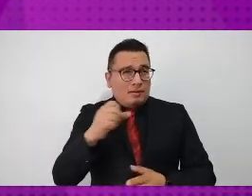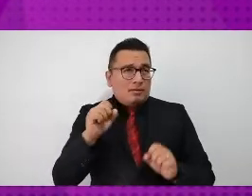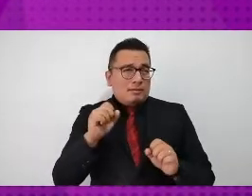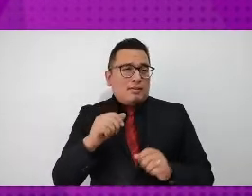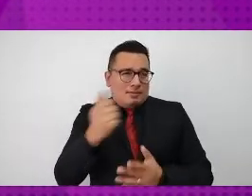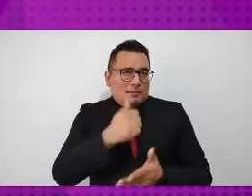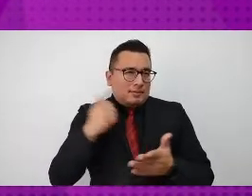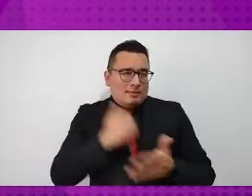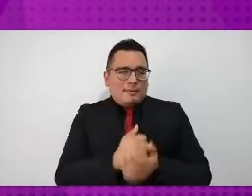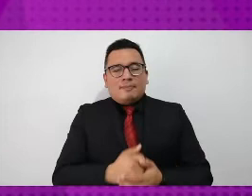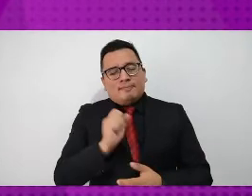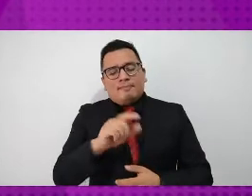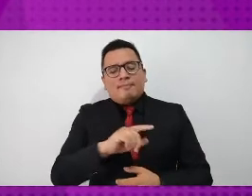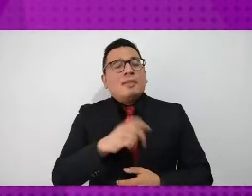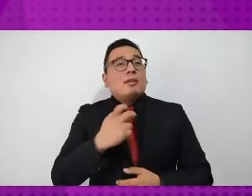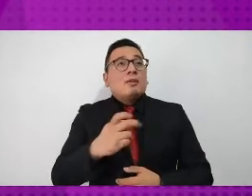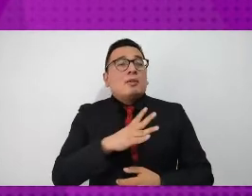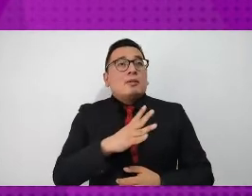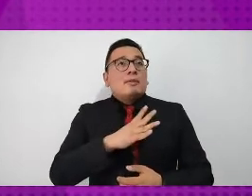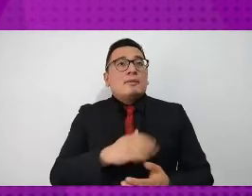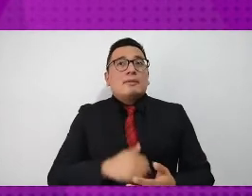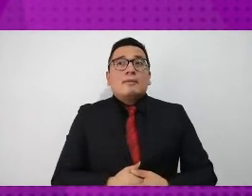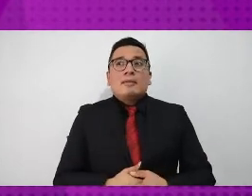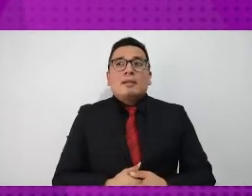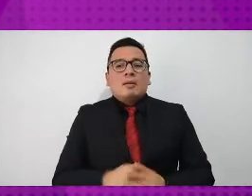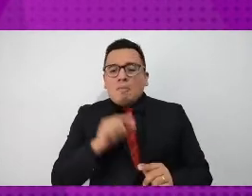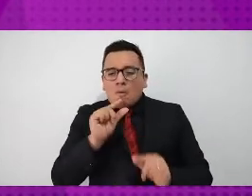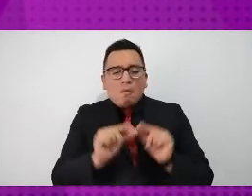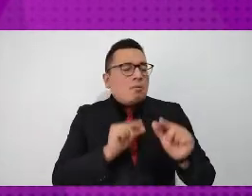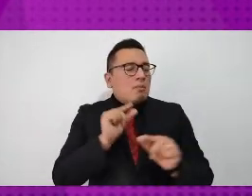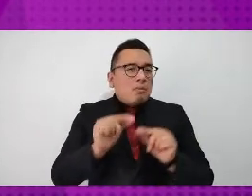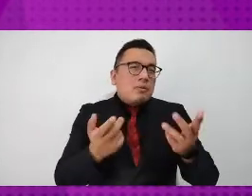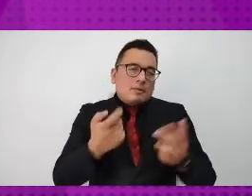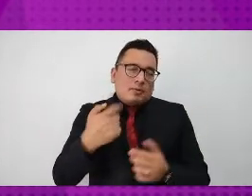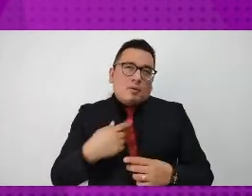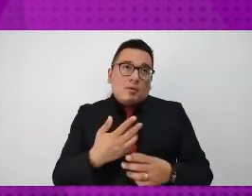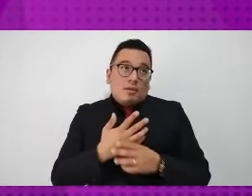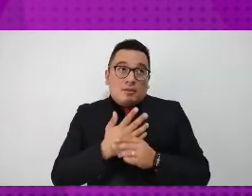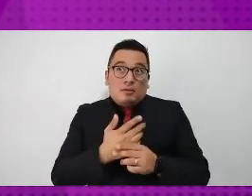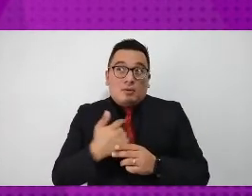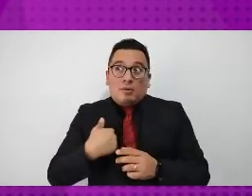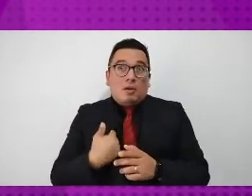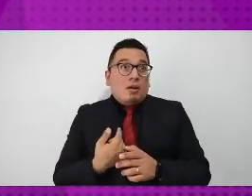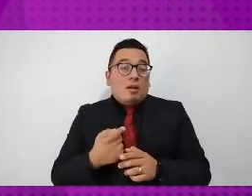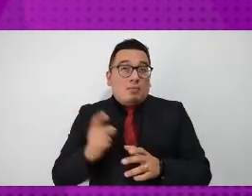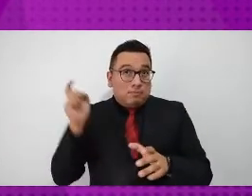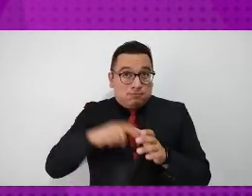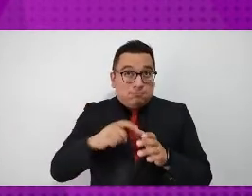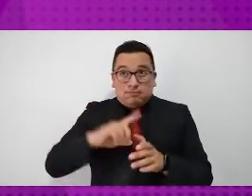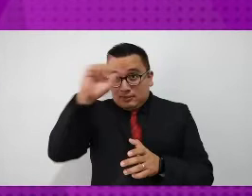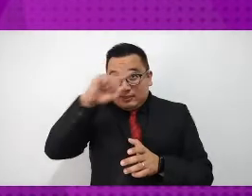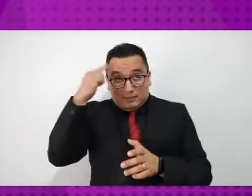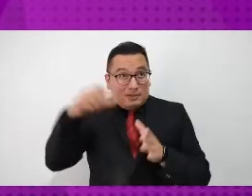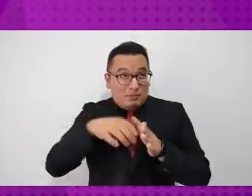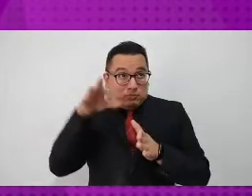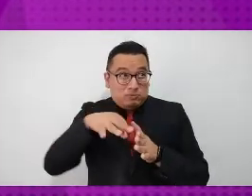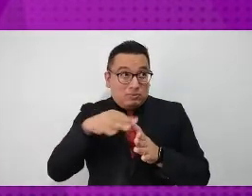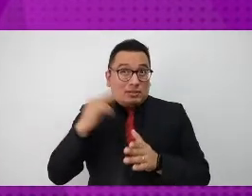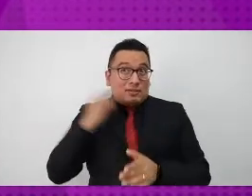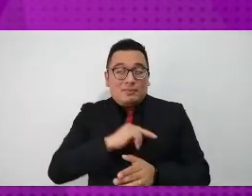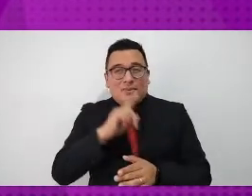justamente se va dando a través de un proceso por eso digo una historia de vida porque más allá del proceso formal de